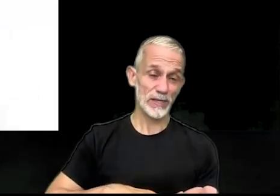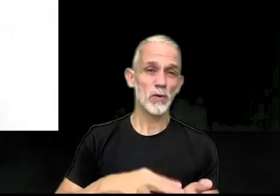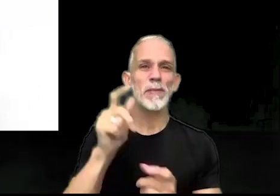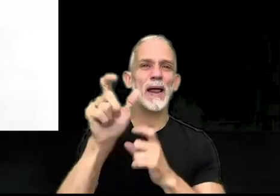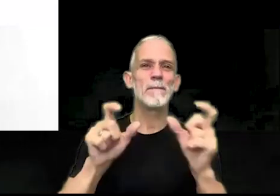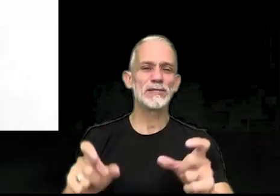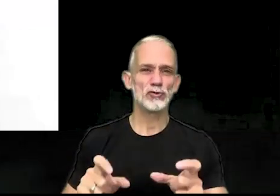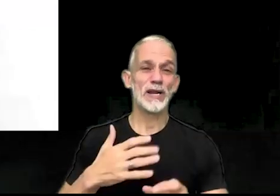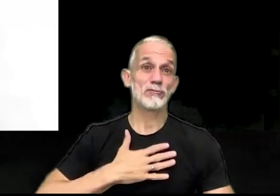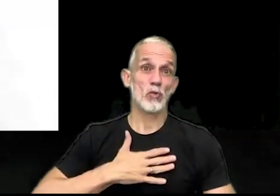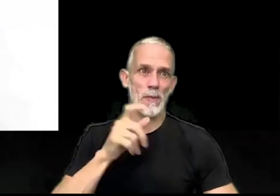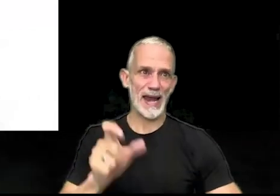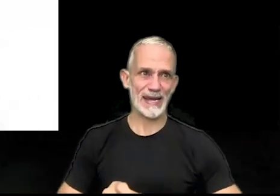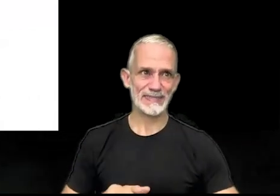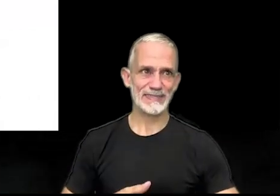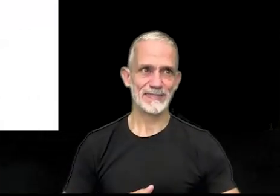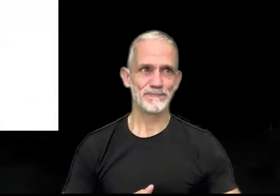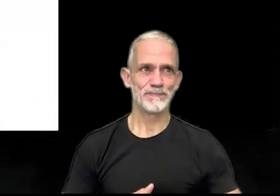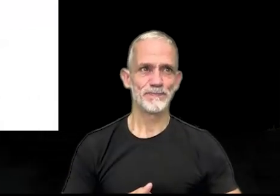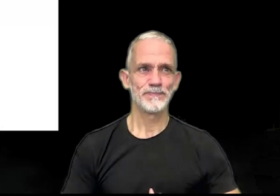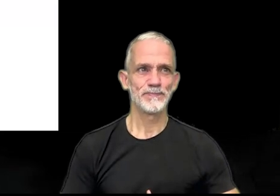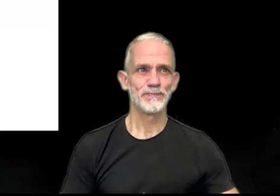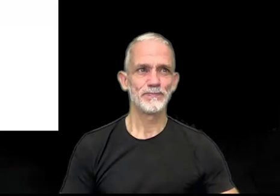para personas humanas.